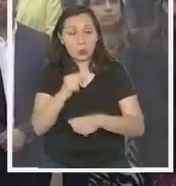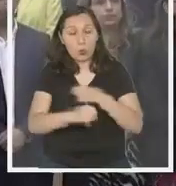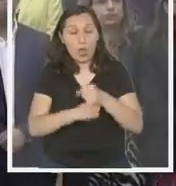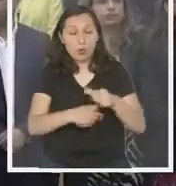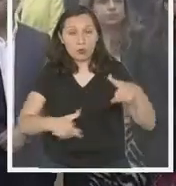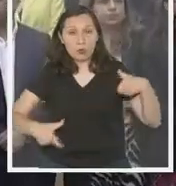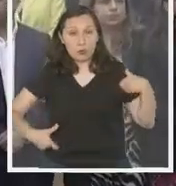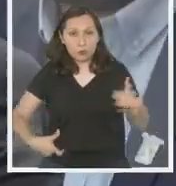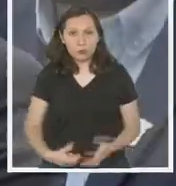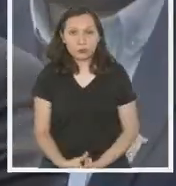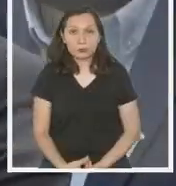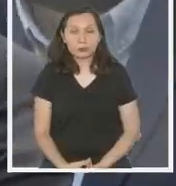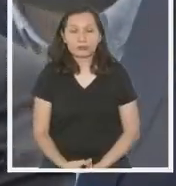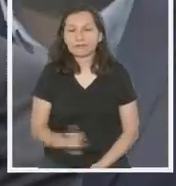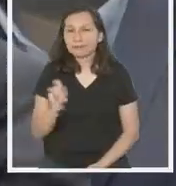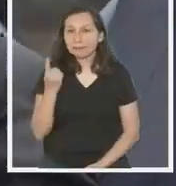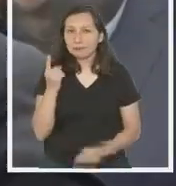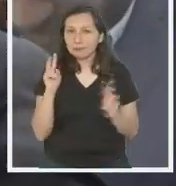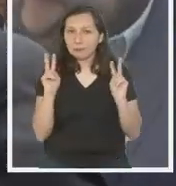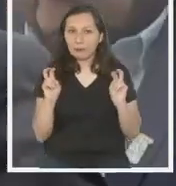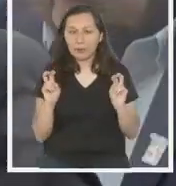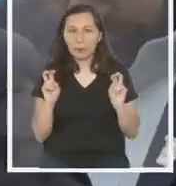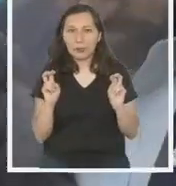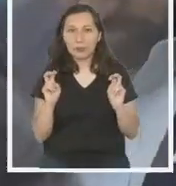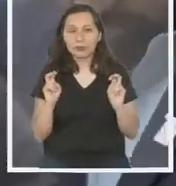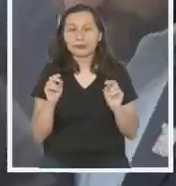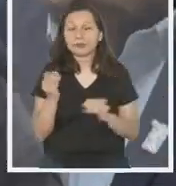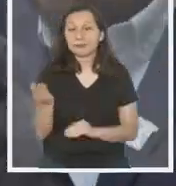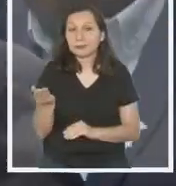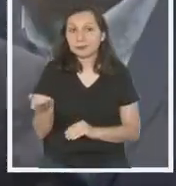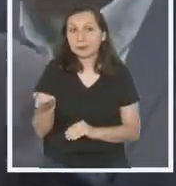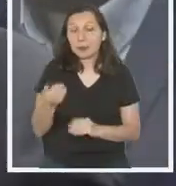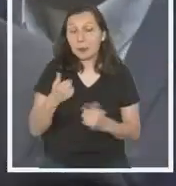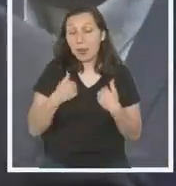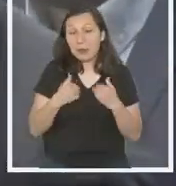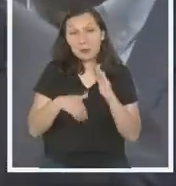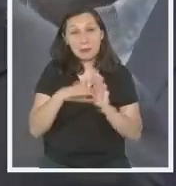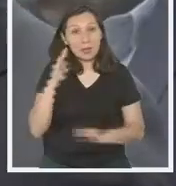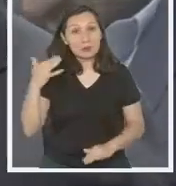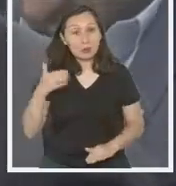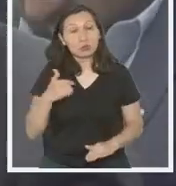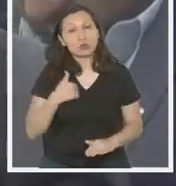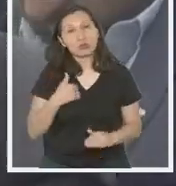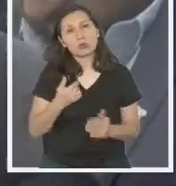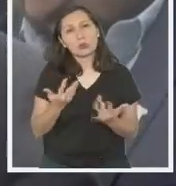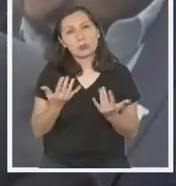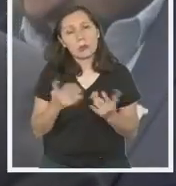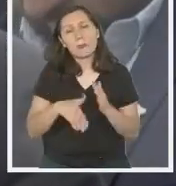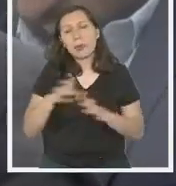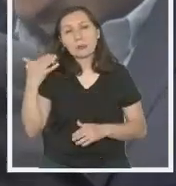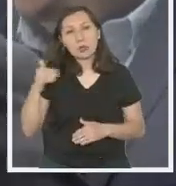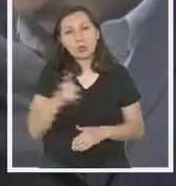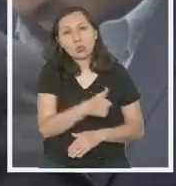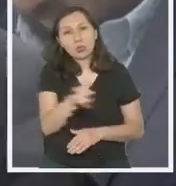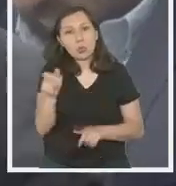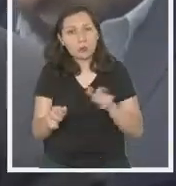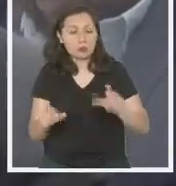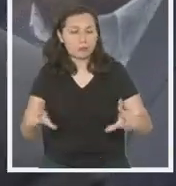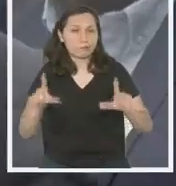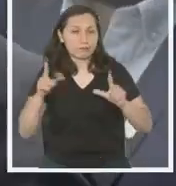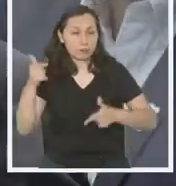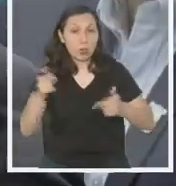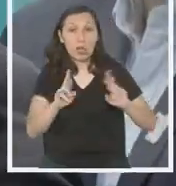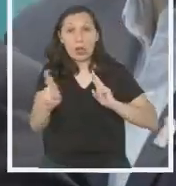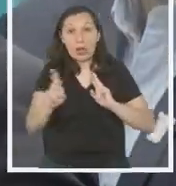mandato? A ver, en primer lugar, respecto a lo que para mí es más importante, yo esperaría que fuera lo más importante para todos los actores políticos.